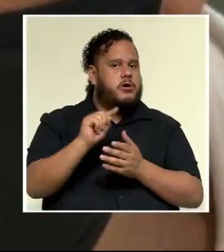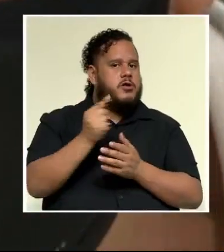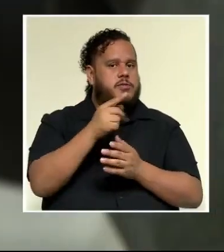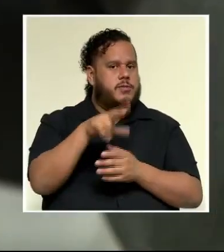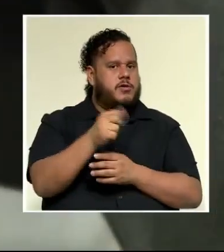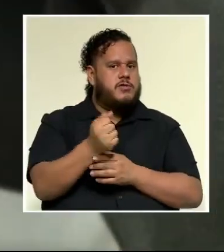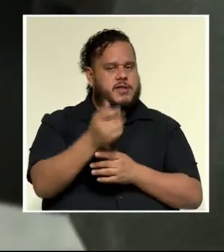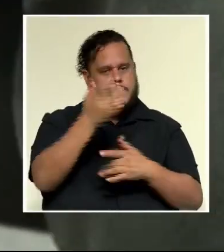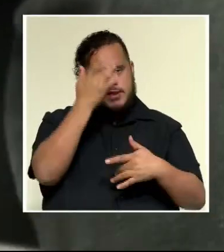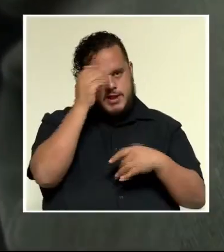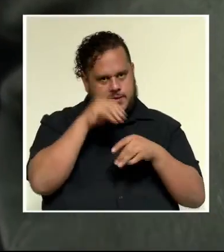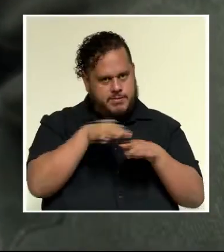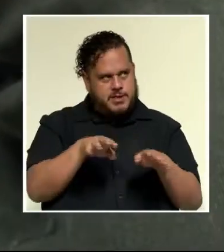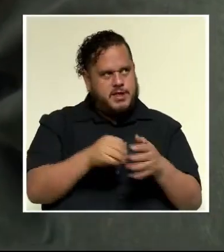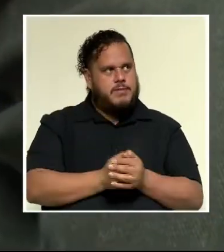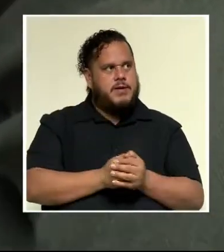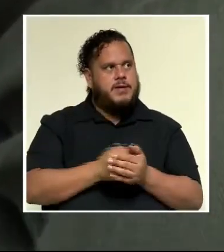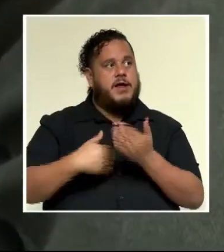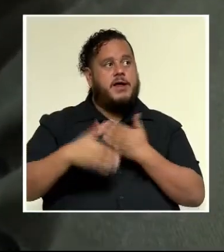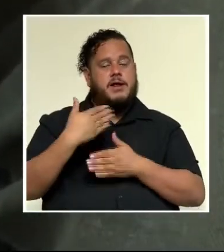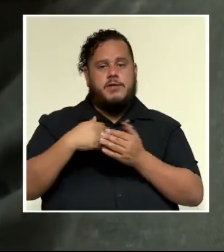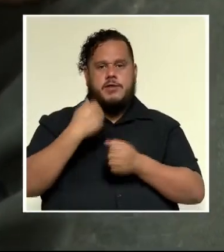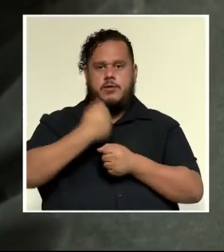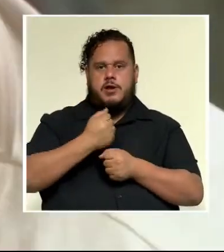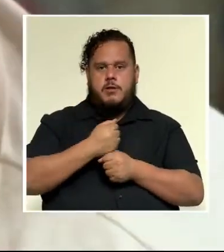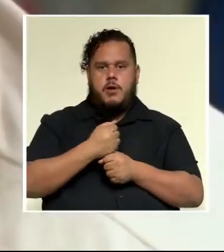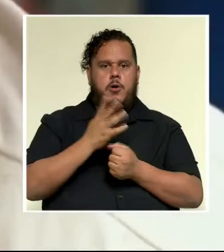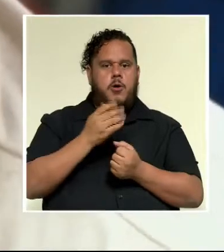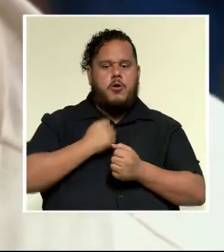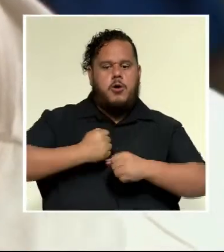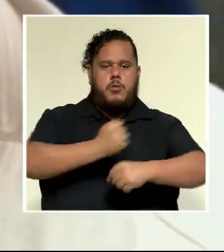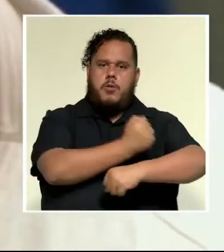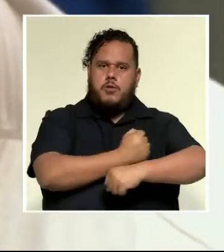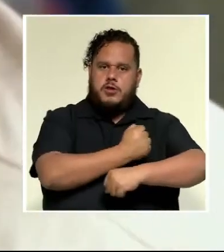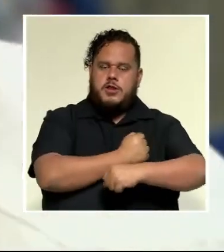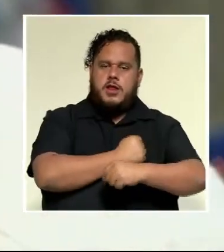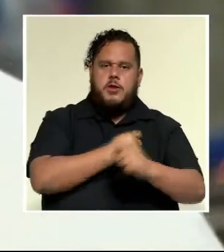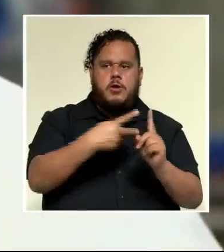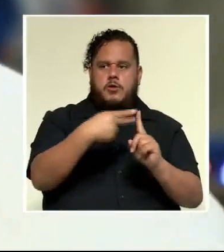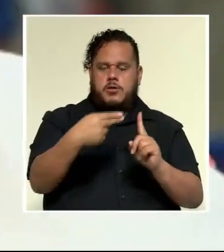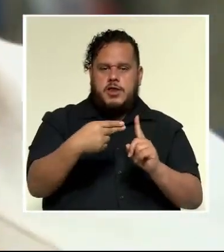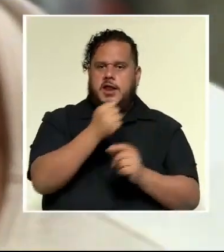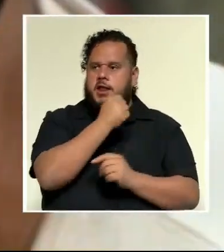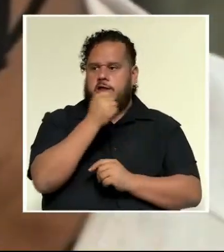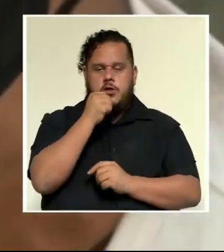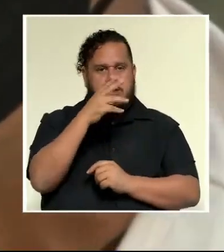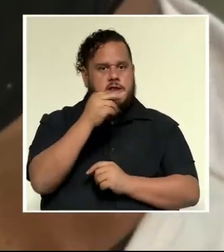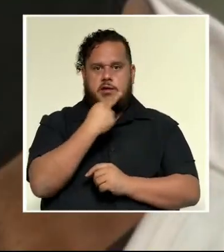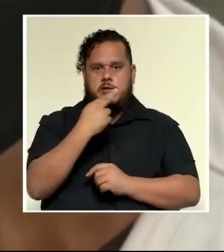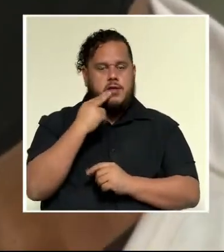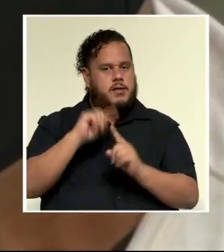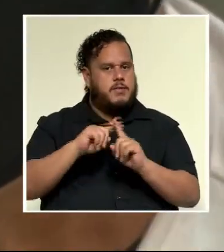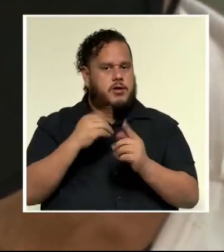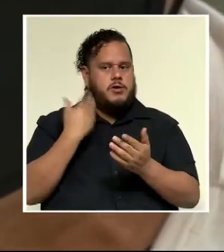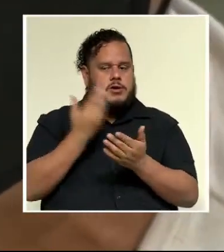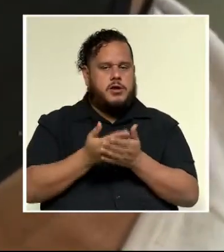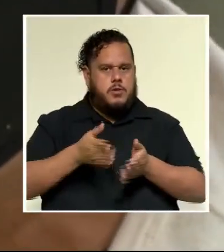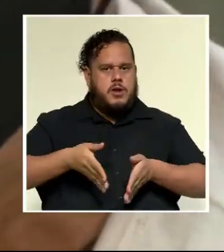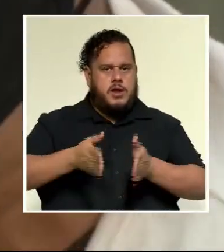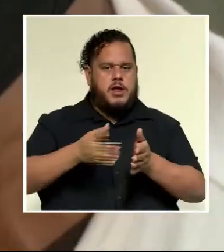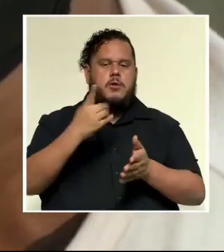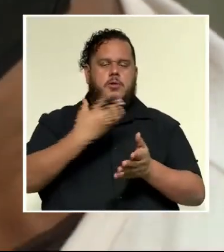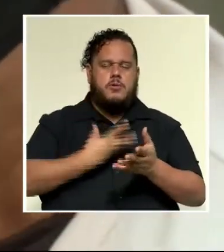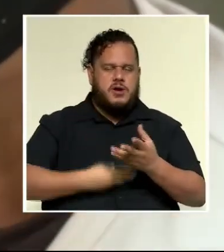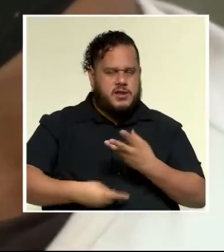de la pandemia. En el pasado trabajó como cocinero en hoteles, sodas y restaurantes, pero llegó a la calle debido a una depresión